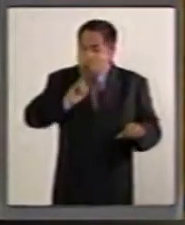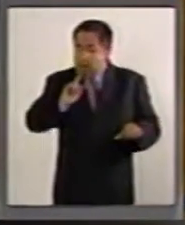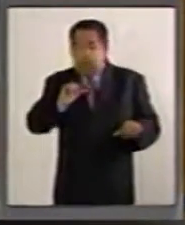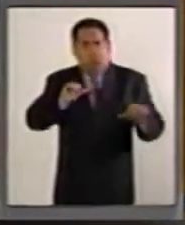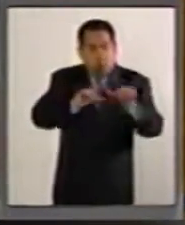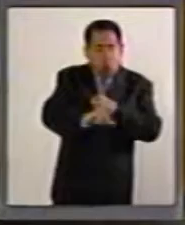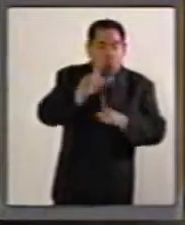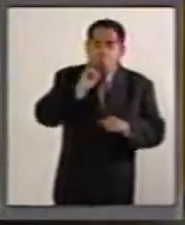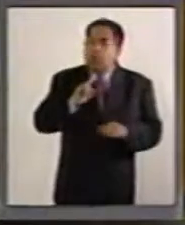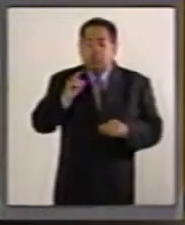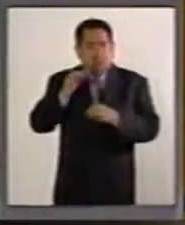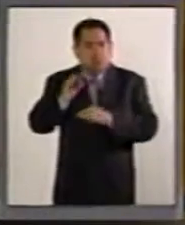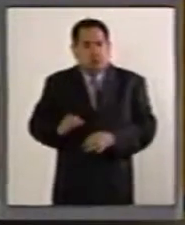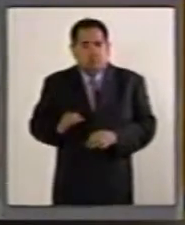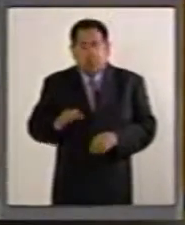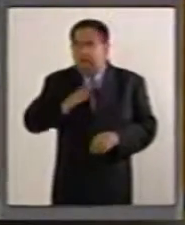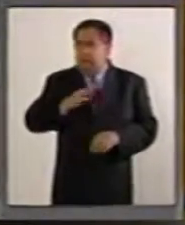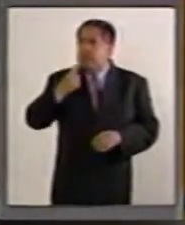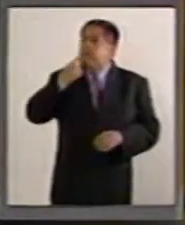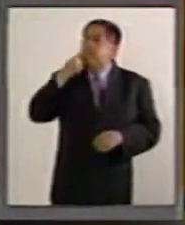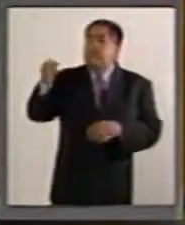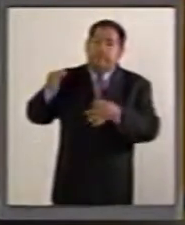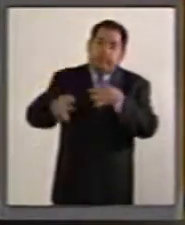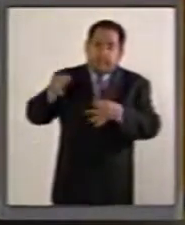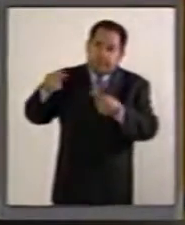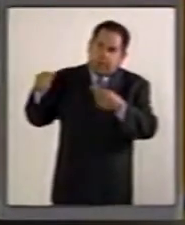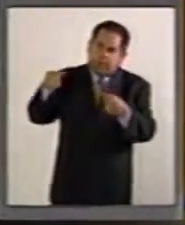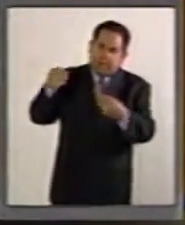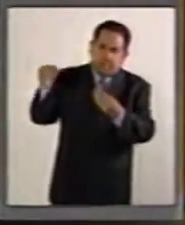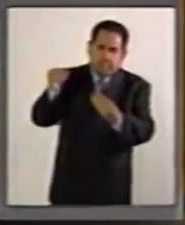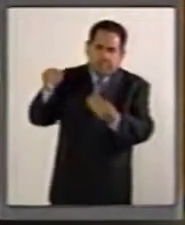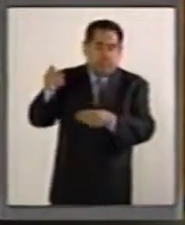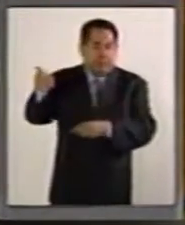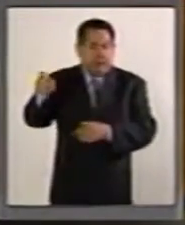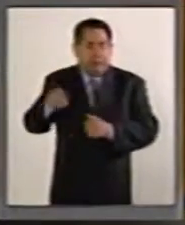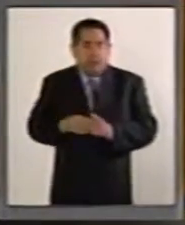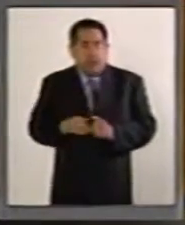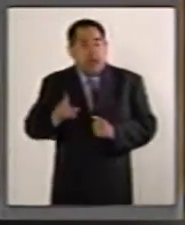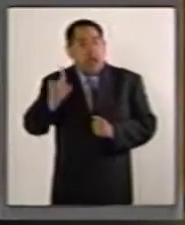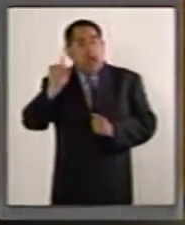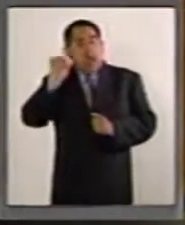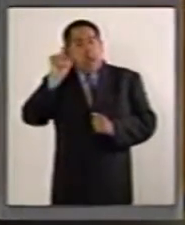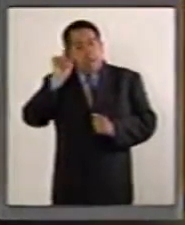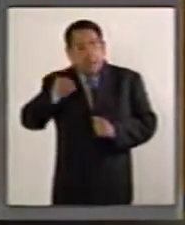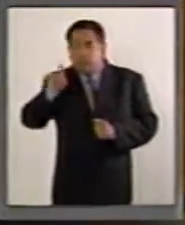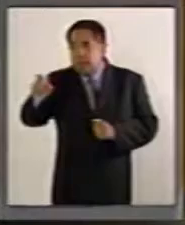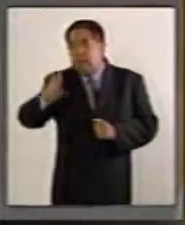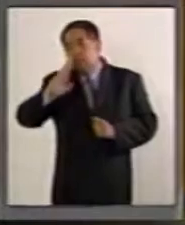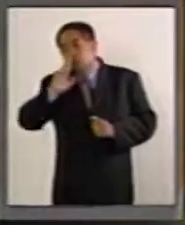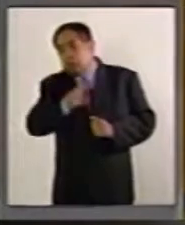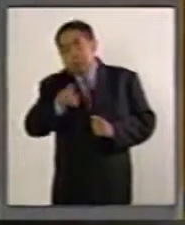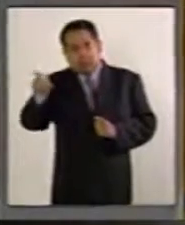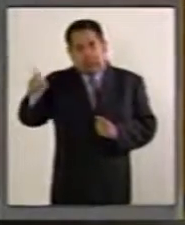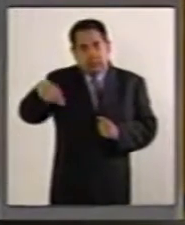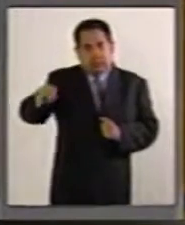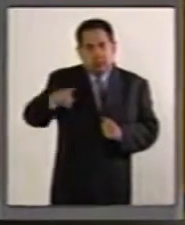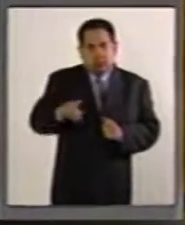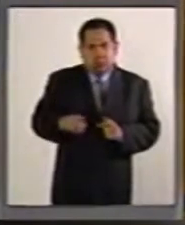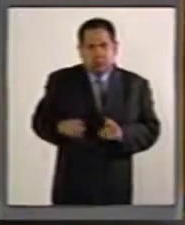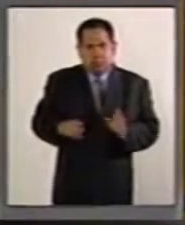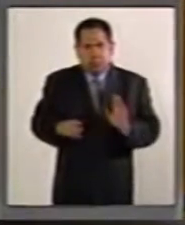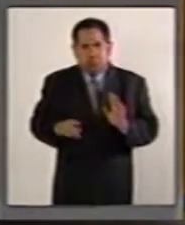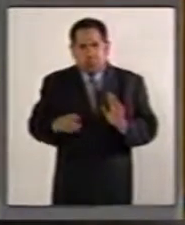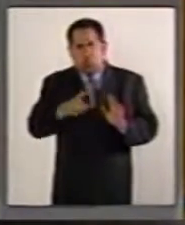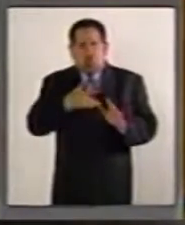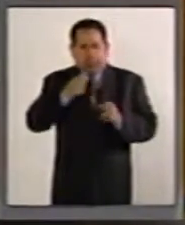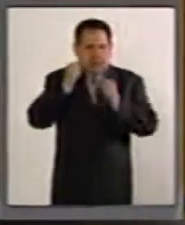titular mujer. Sí, sí lo hay. Hay un litigio. Y mañana que resuelva la sala, no quiero asegurar